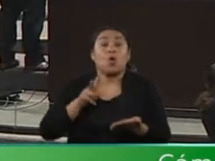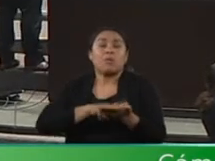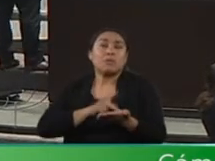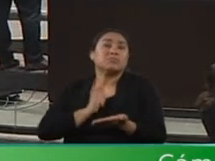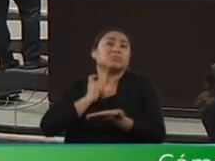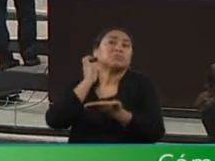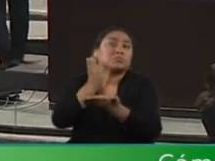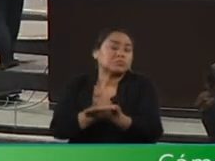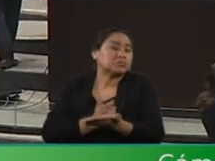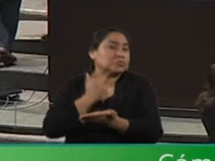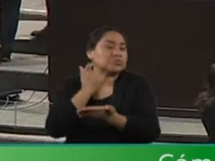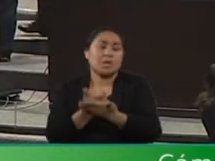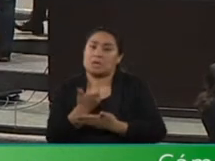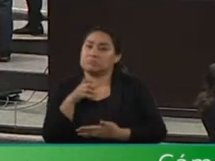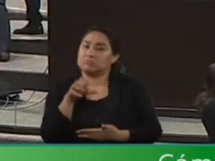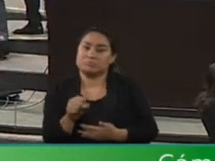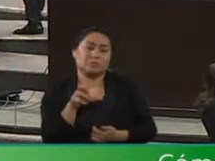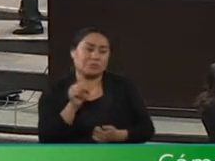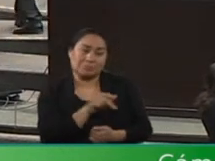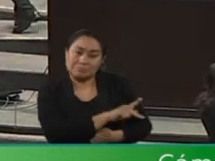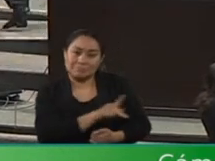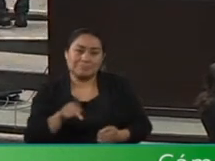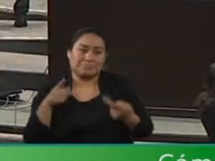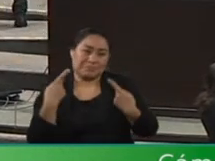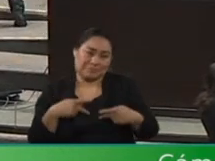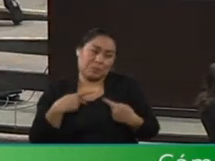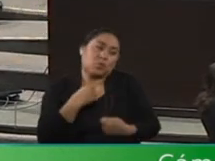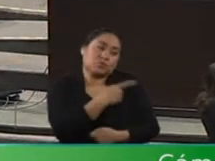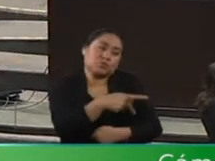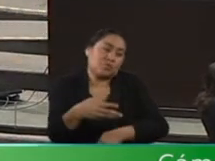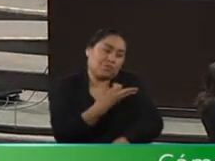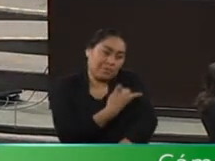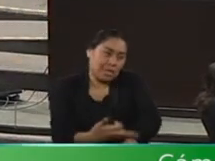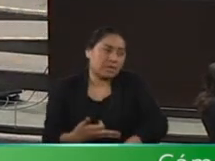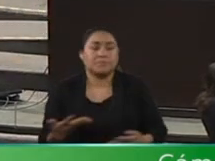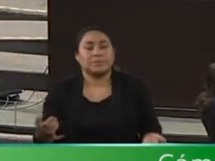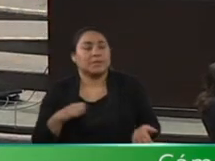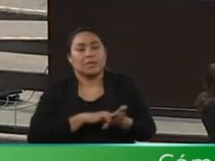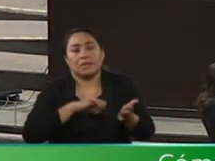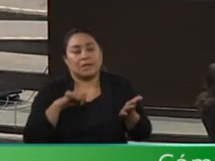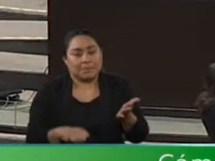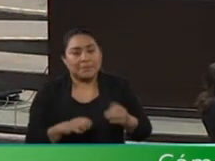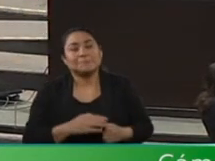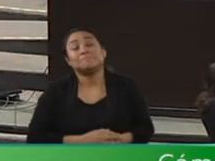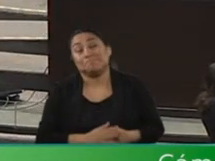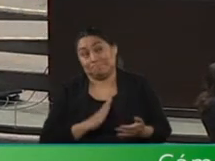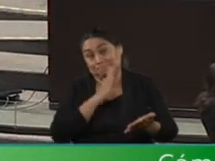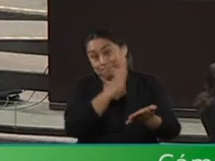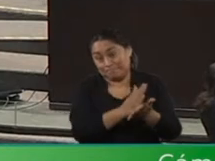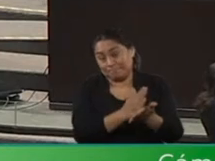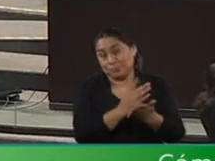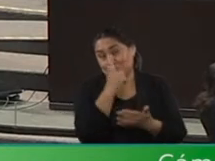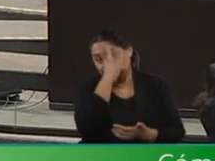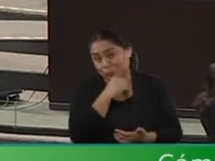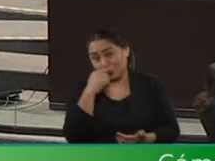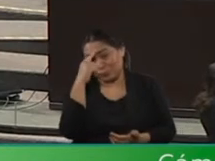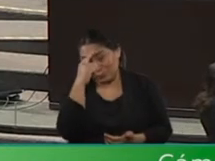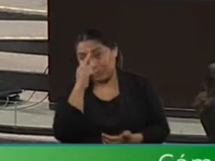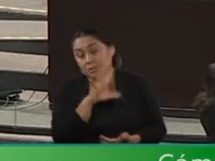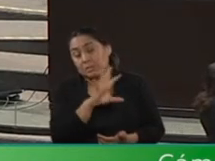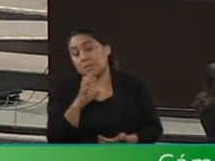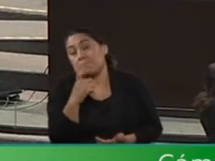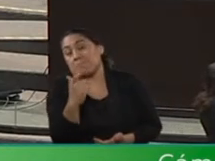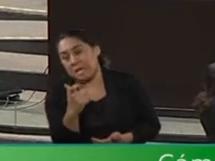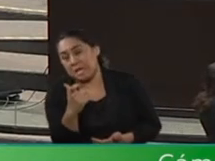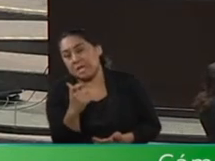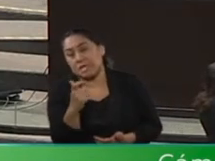inalcanzables para la mayoría de las familias por ejemplo una sesión psicológica te cuesta 500 pesos